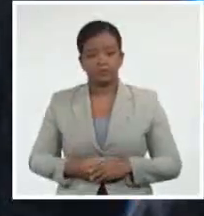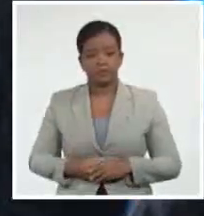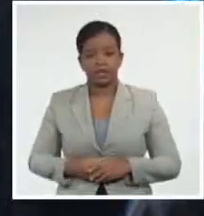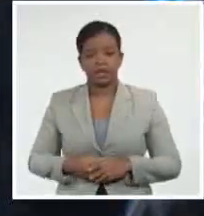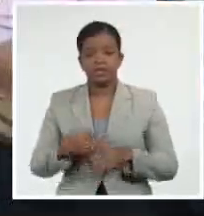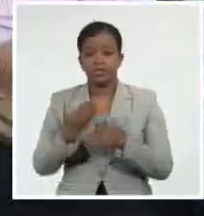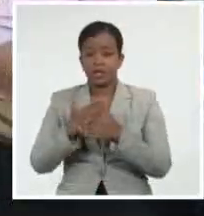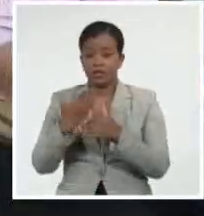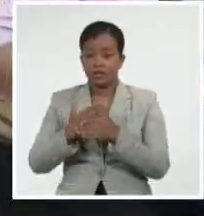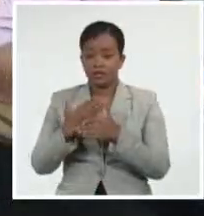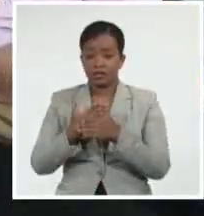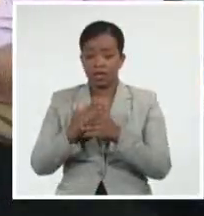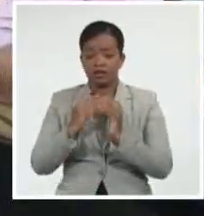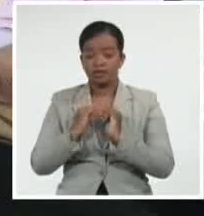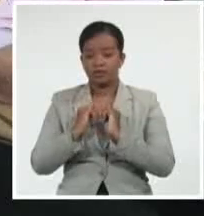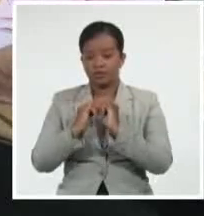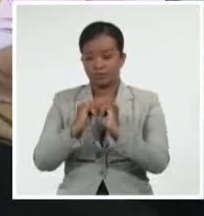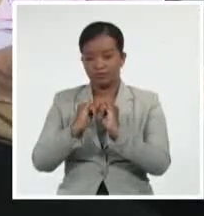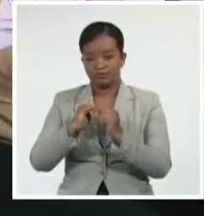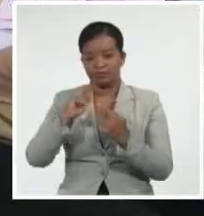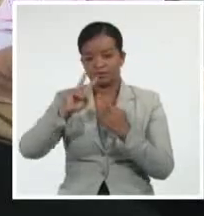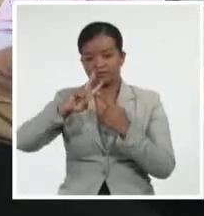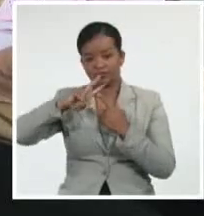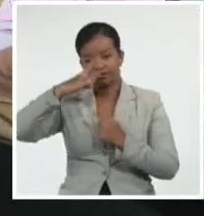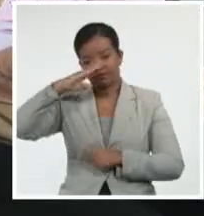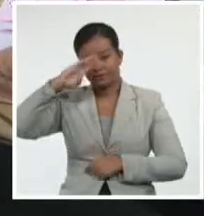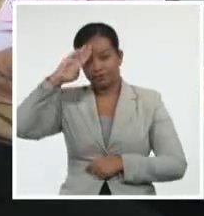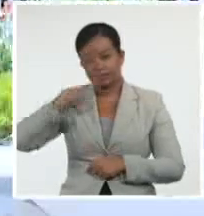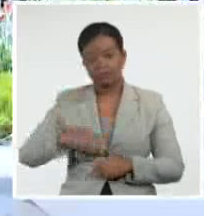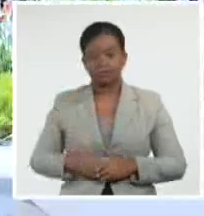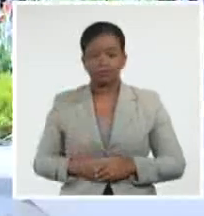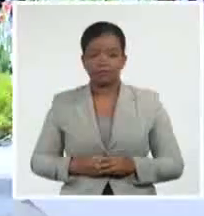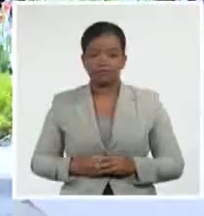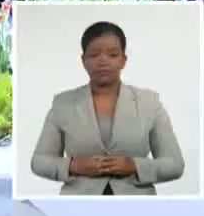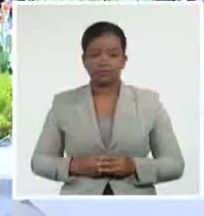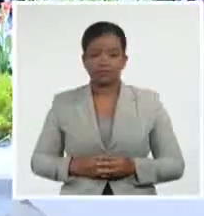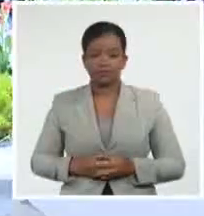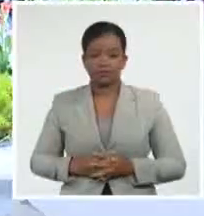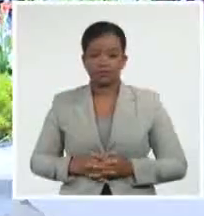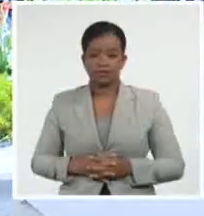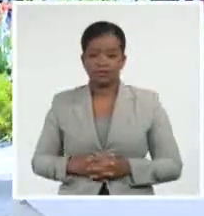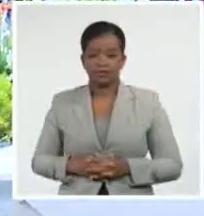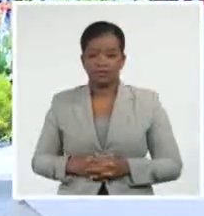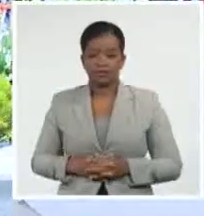Santiago de Cuba, el camarógrafo Santiago Martí y Dailin Herrera Vallar, Sistema Informativo de la Televisión Cuba.